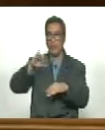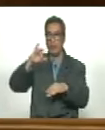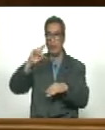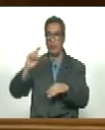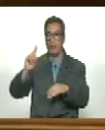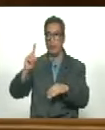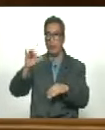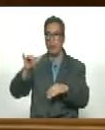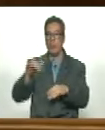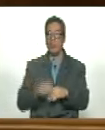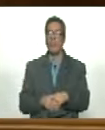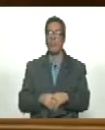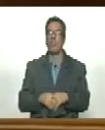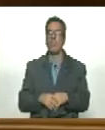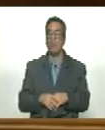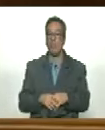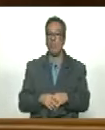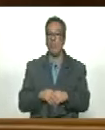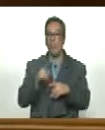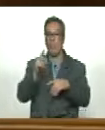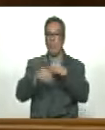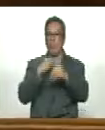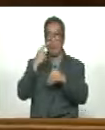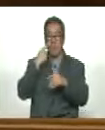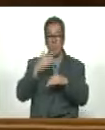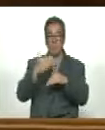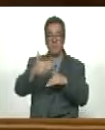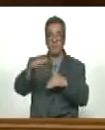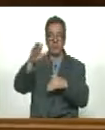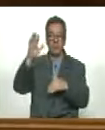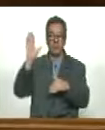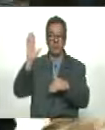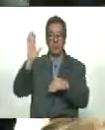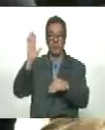el Gobierno de la República de Ruanda, sírvanse manifestarlo